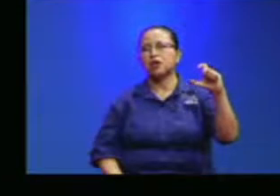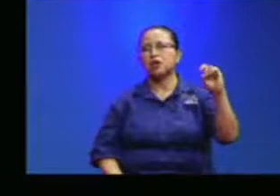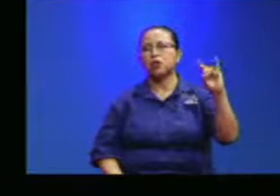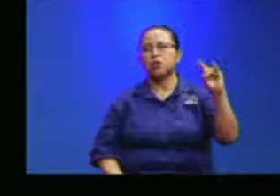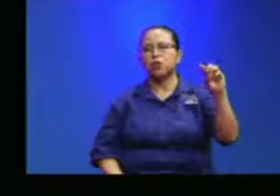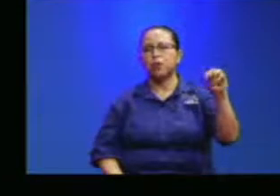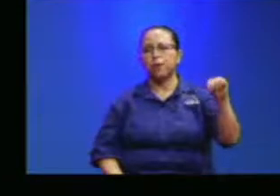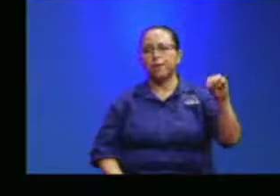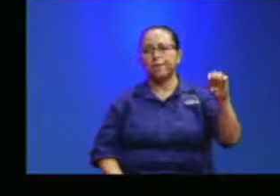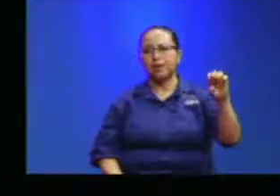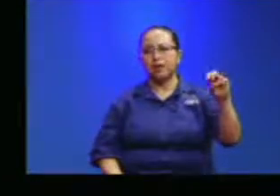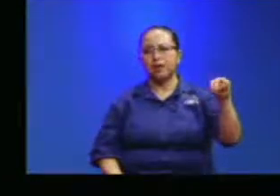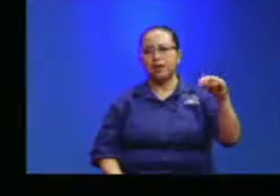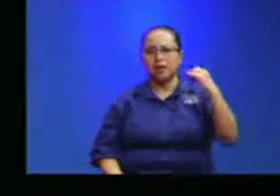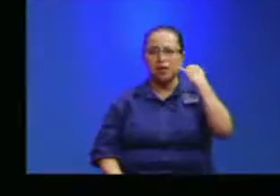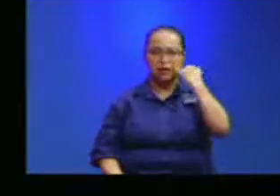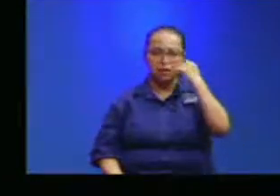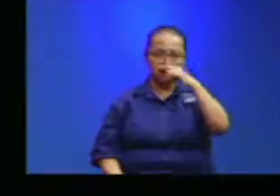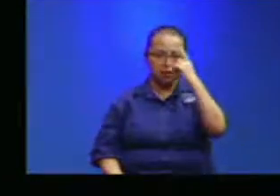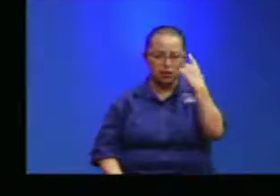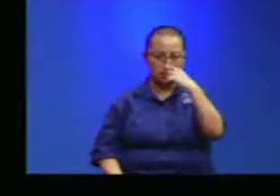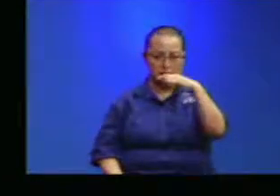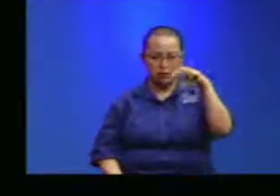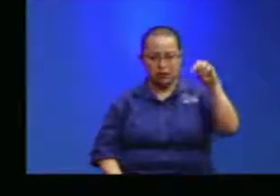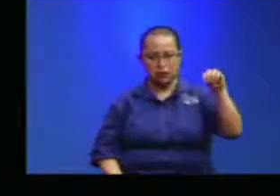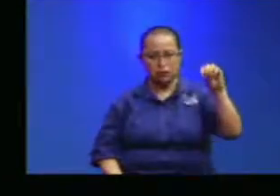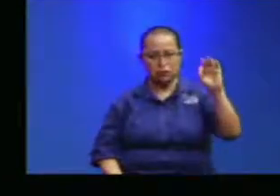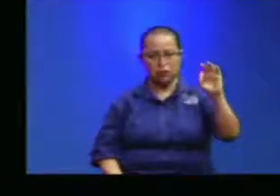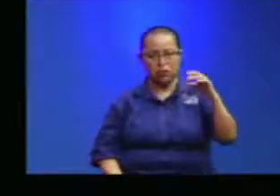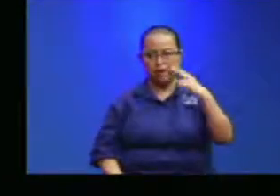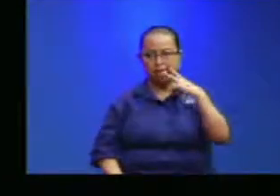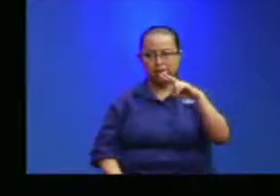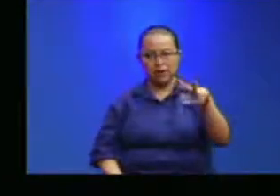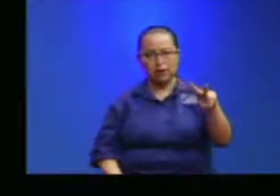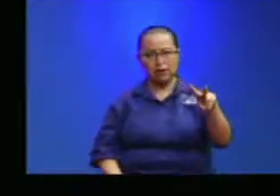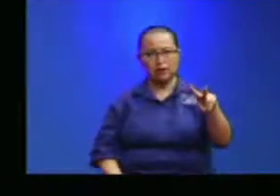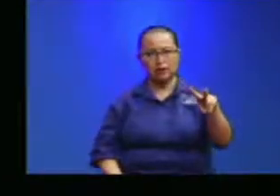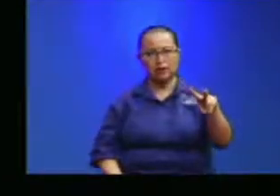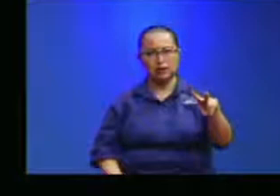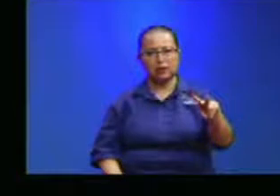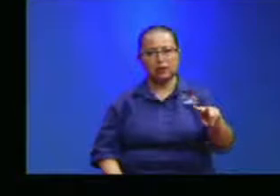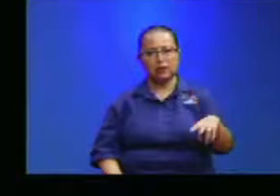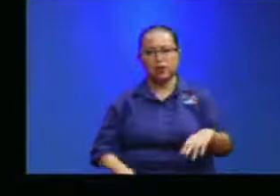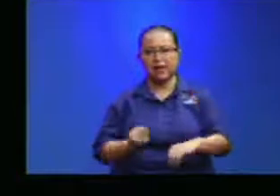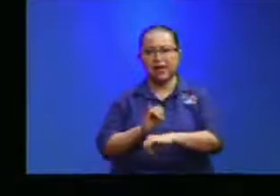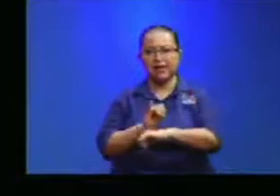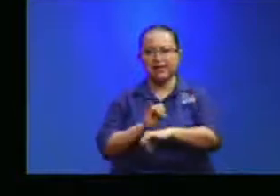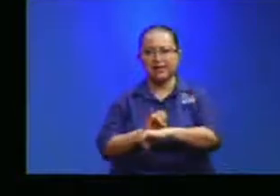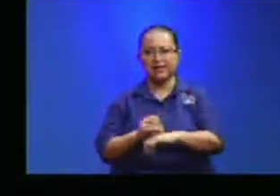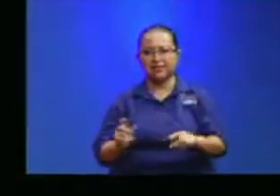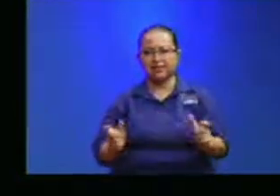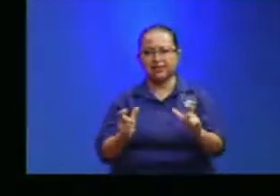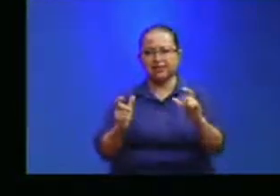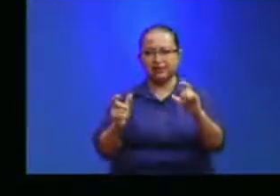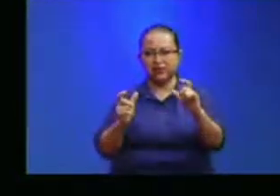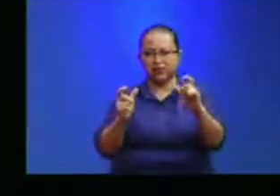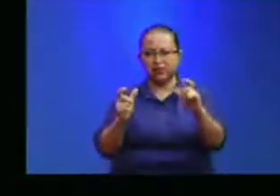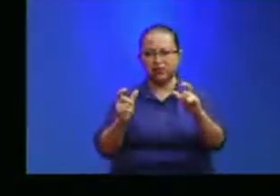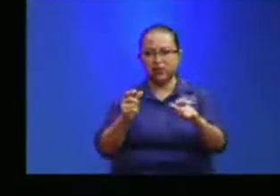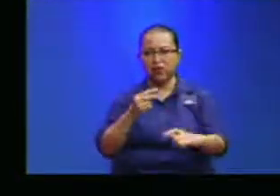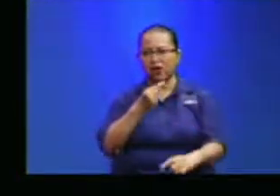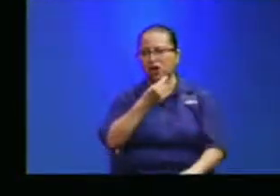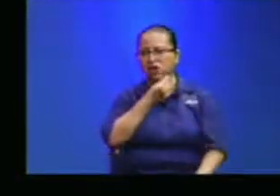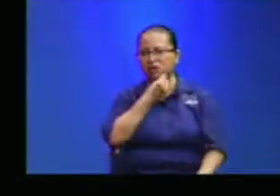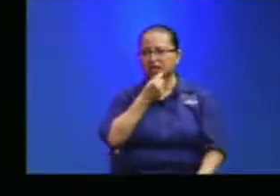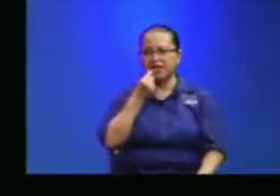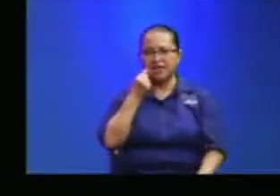dando pero mire es una iglesia celebrando el orgullo gay dándole